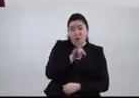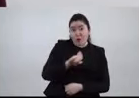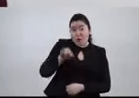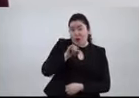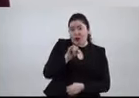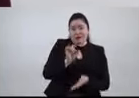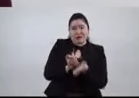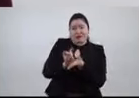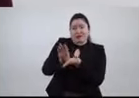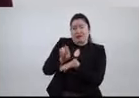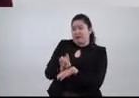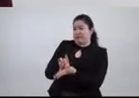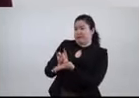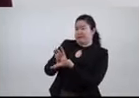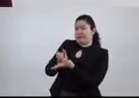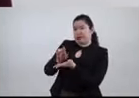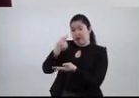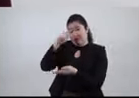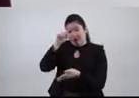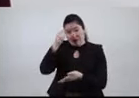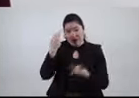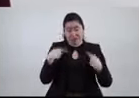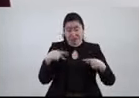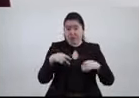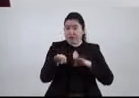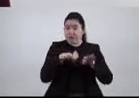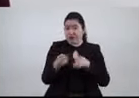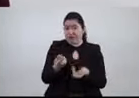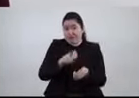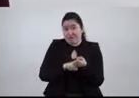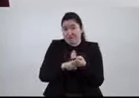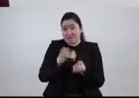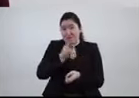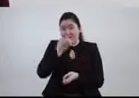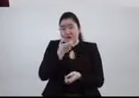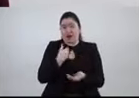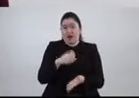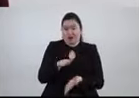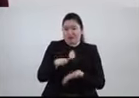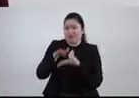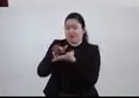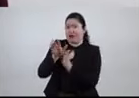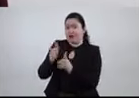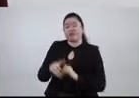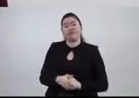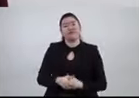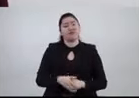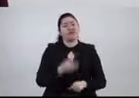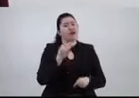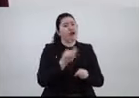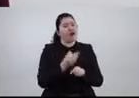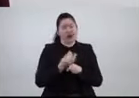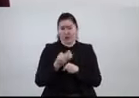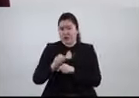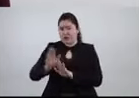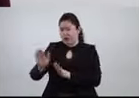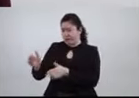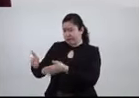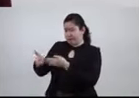última hora para asegurar incluir al máximo número de personas que trabajaban en cada plantel. ¿Ya se cerró el padrón o